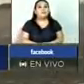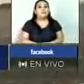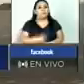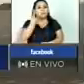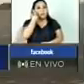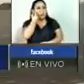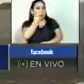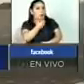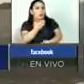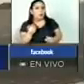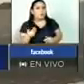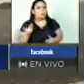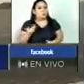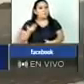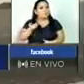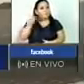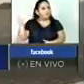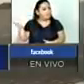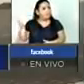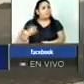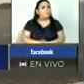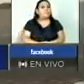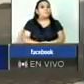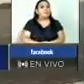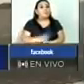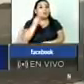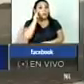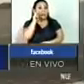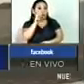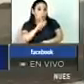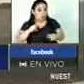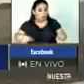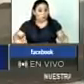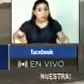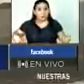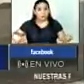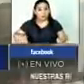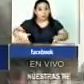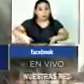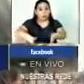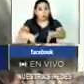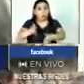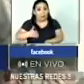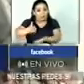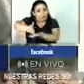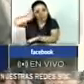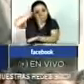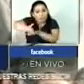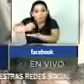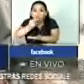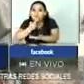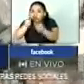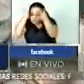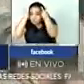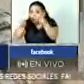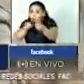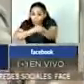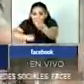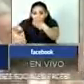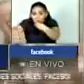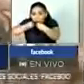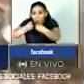Así recorre esta carretera, porque traviesa debe comer para que siga dando buena leche.